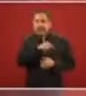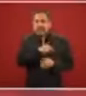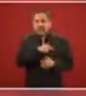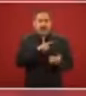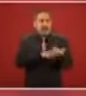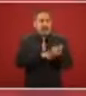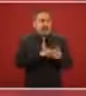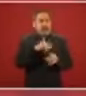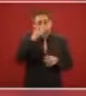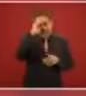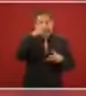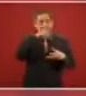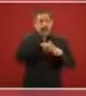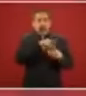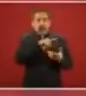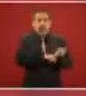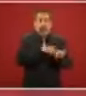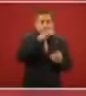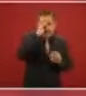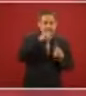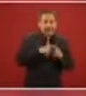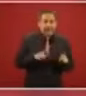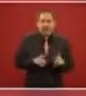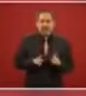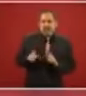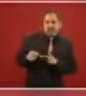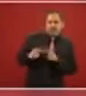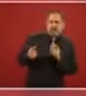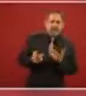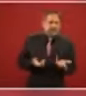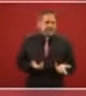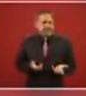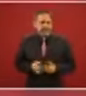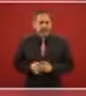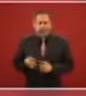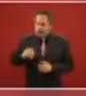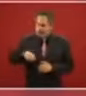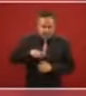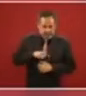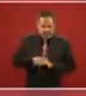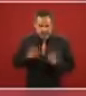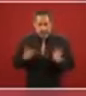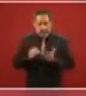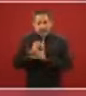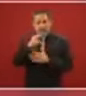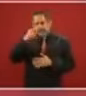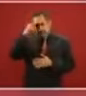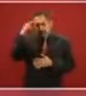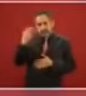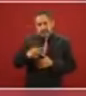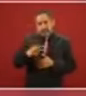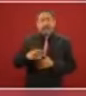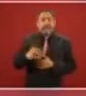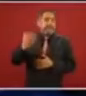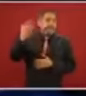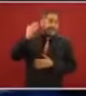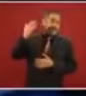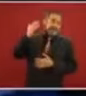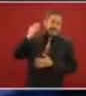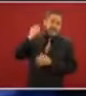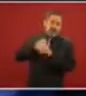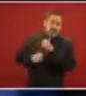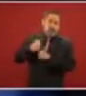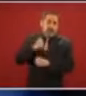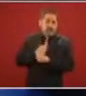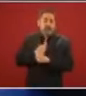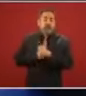un pensamiento distinto. Nosotros en México padecimos